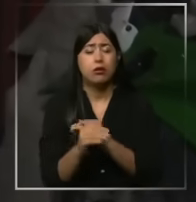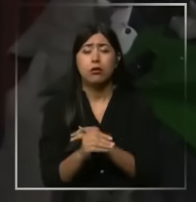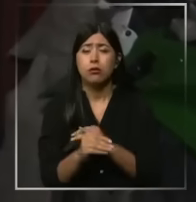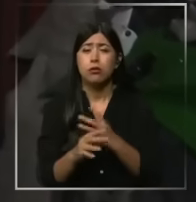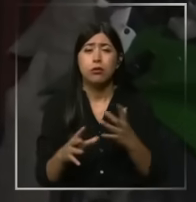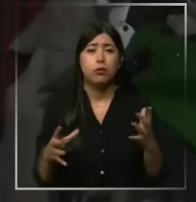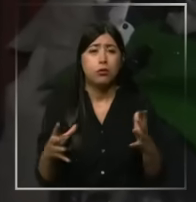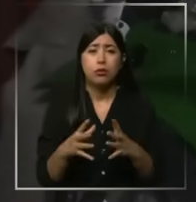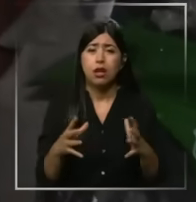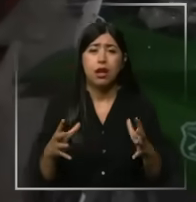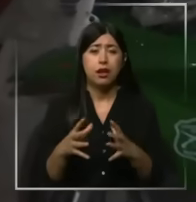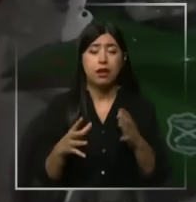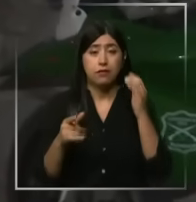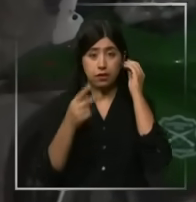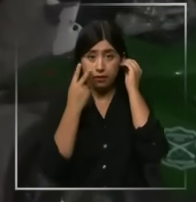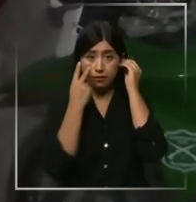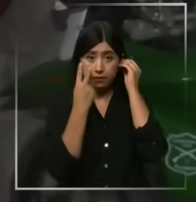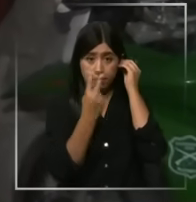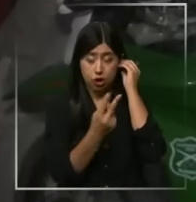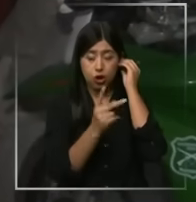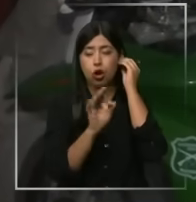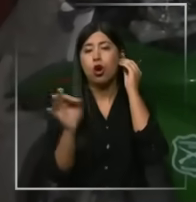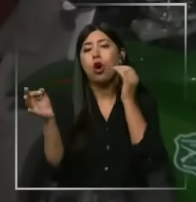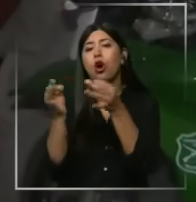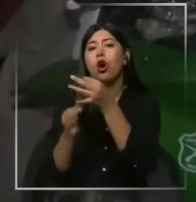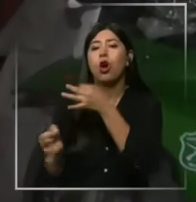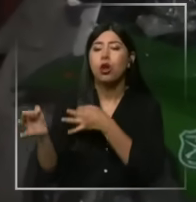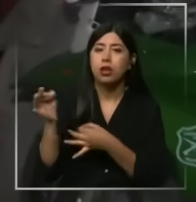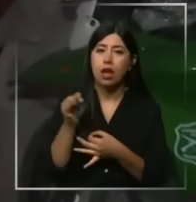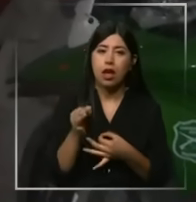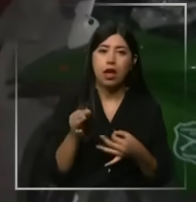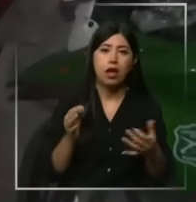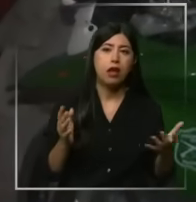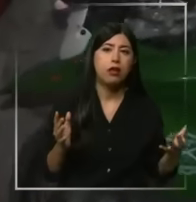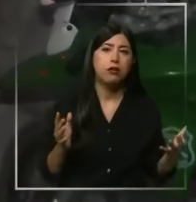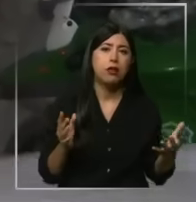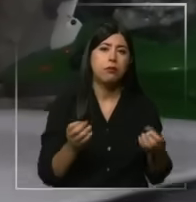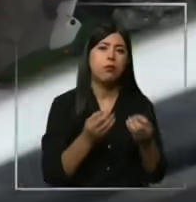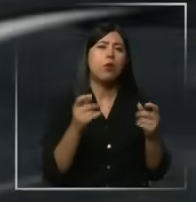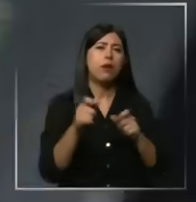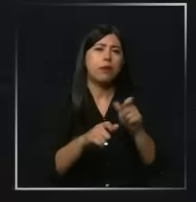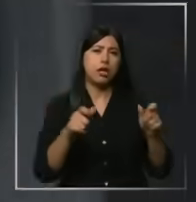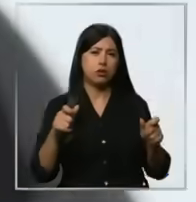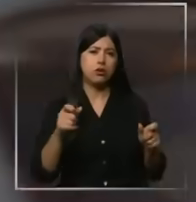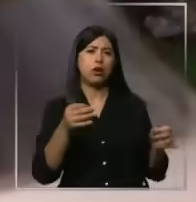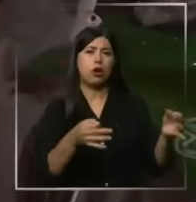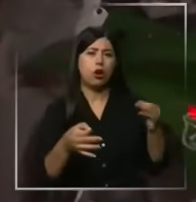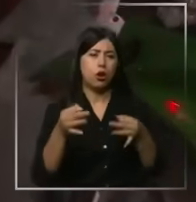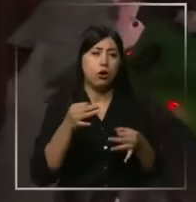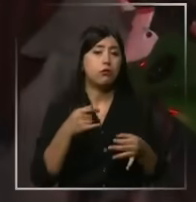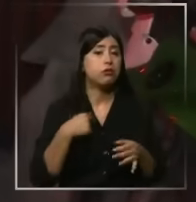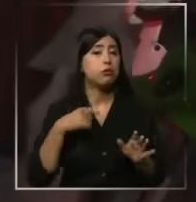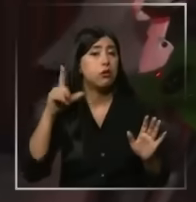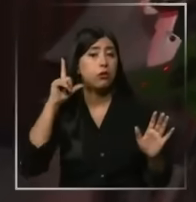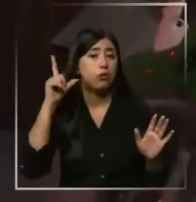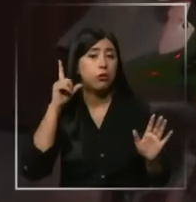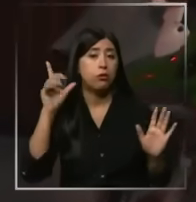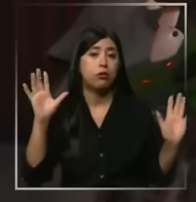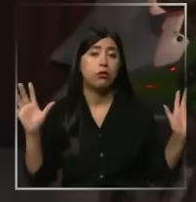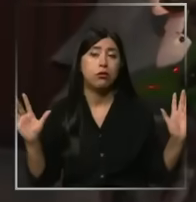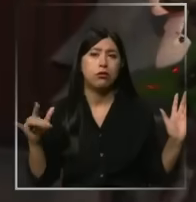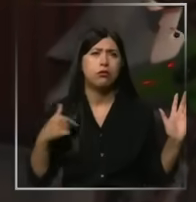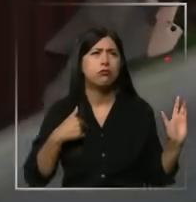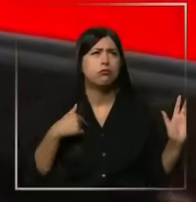noche que pasamos acá. ¿Usted lo vio anoche o es lo que le han contado? Porque acá, claro, hay muchas personas que nos han contado lo que escucho, vieron. Si estoy acá, está en